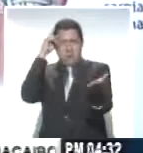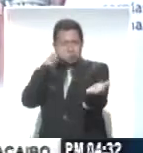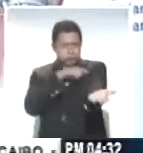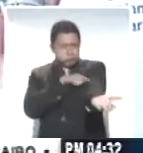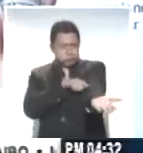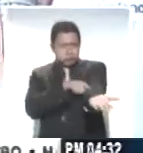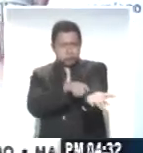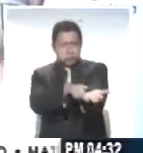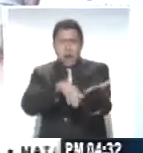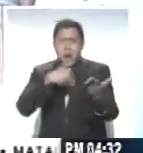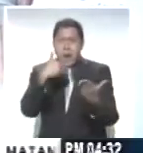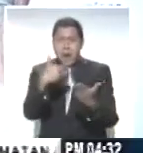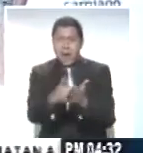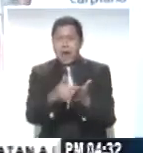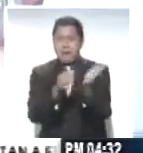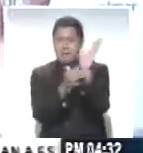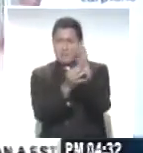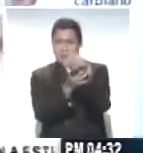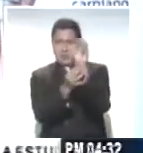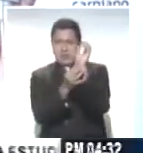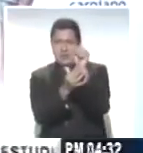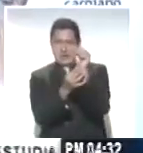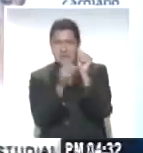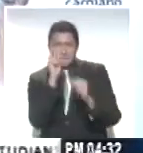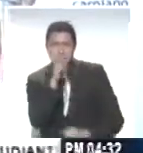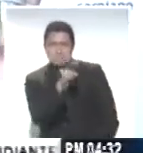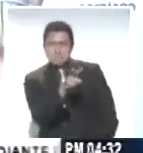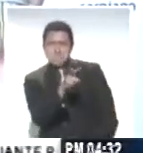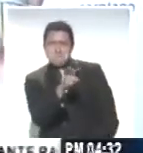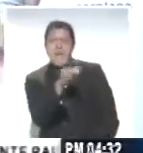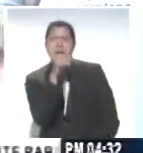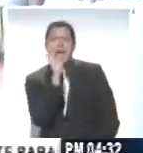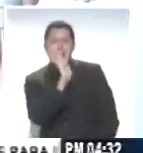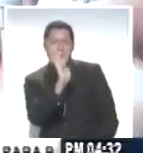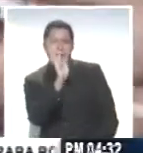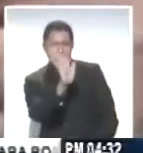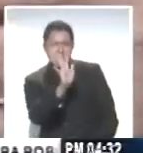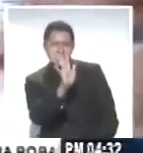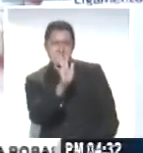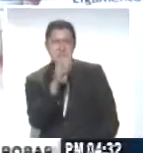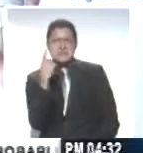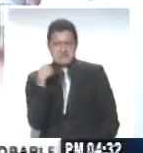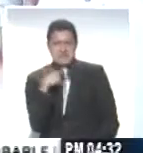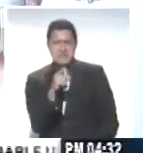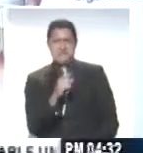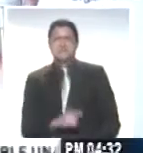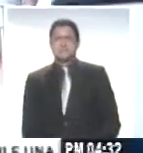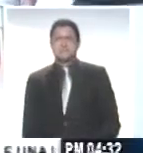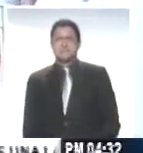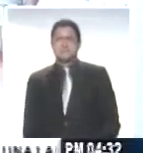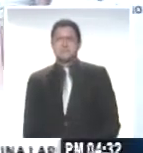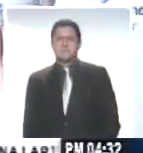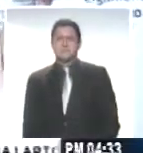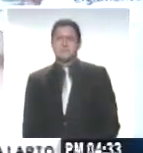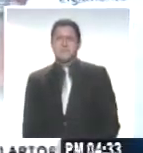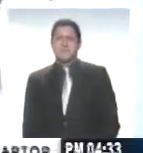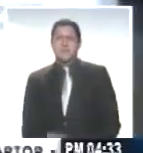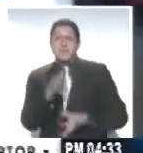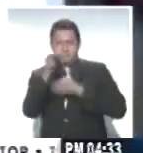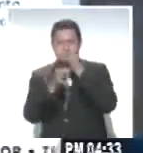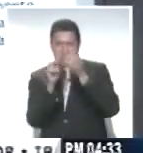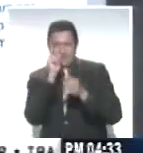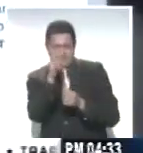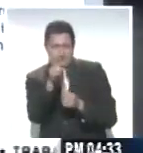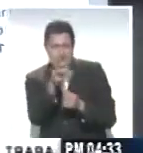desplazando hasta llegar acá a nivel de la muñeca. Aquí, a nivel de la muñeca, vamos a encontrar, que es lo que les llamo, lo que les estoy